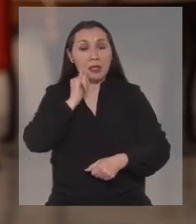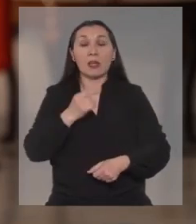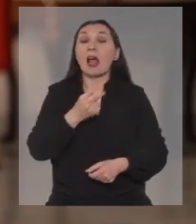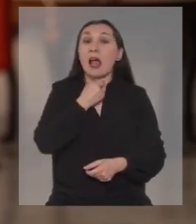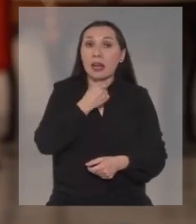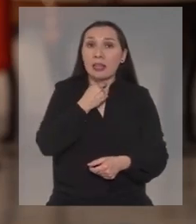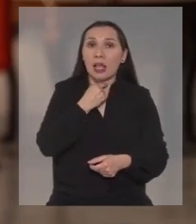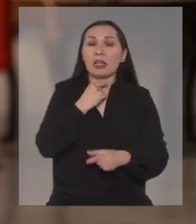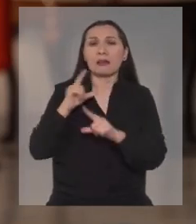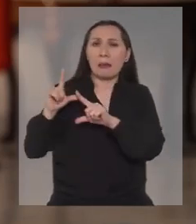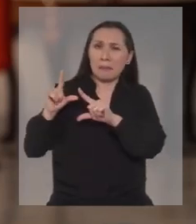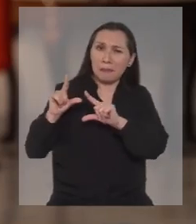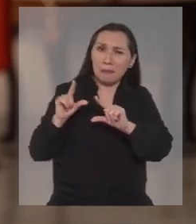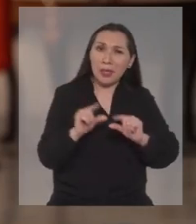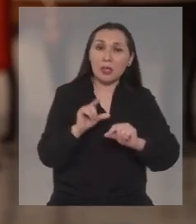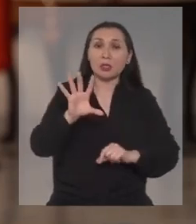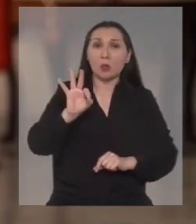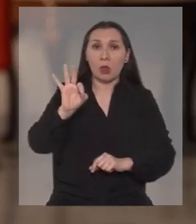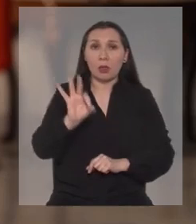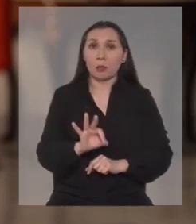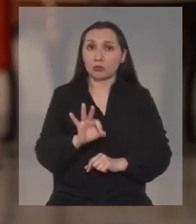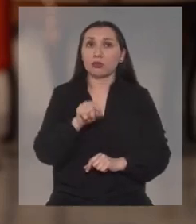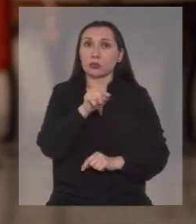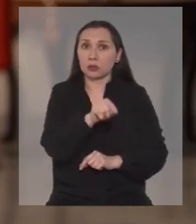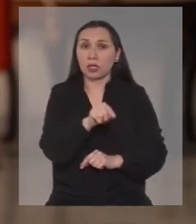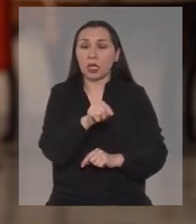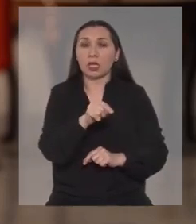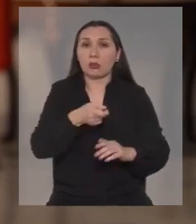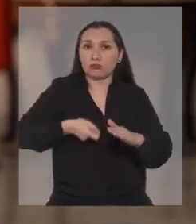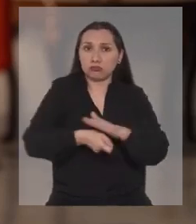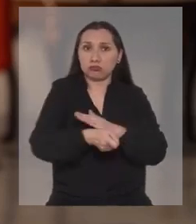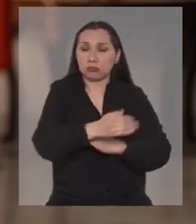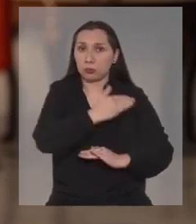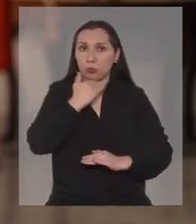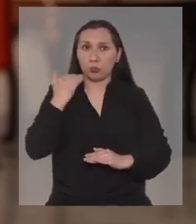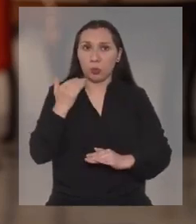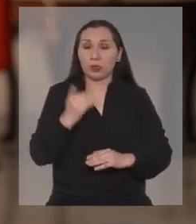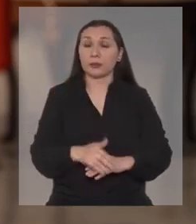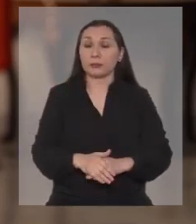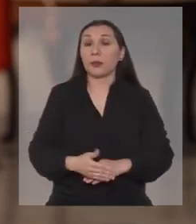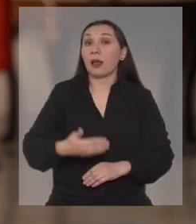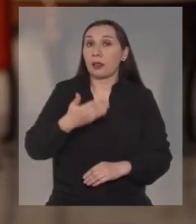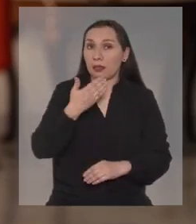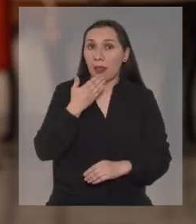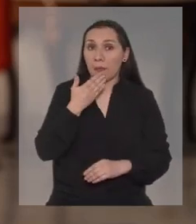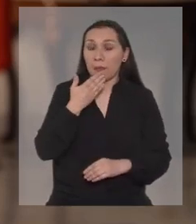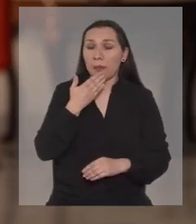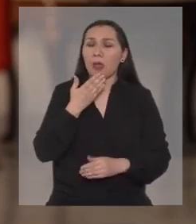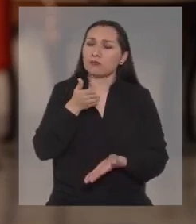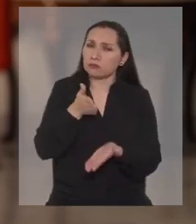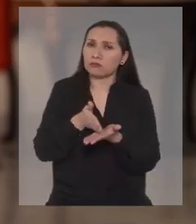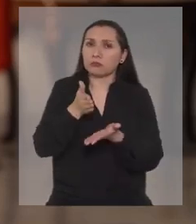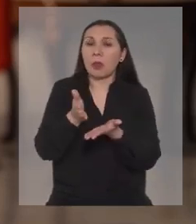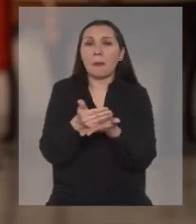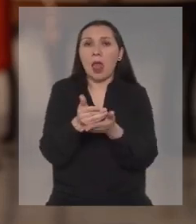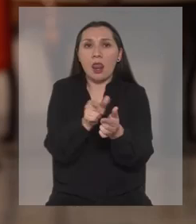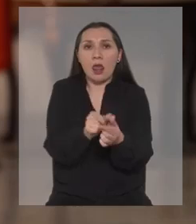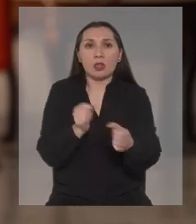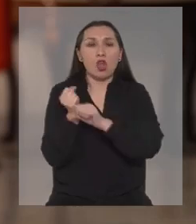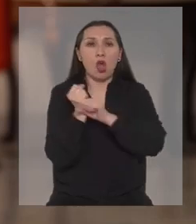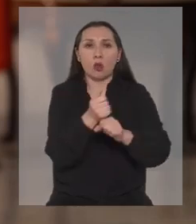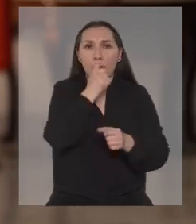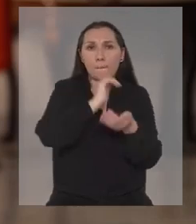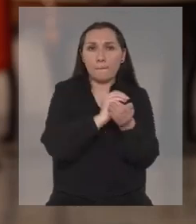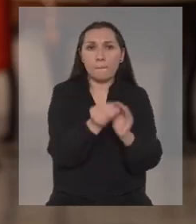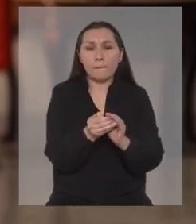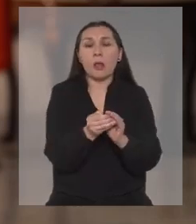Cartagena en donde hemos disminuido en un 50% la tasa de omicidios también Seguiremos firmes con el plan Nacional Contra el